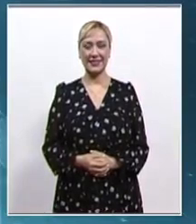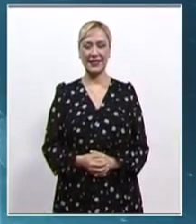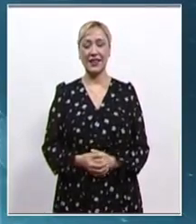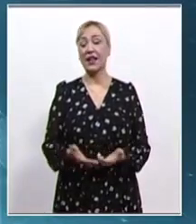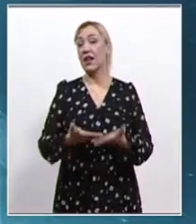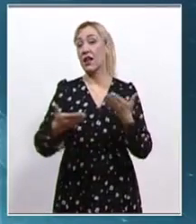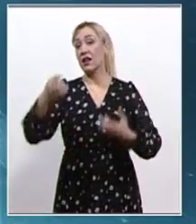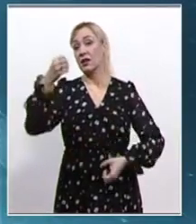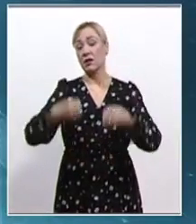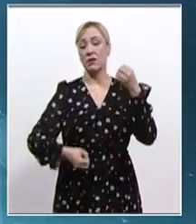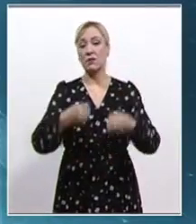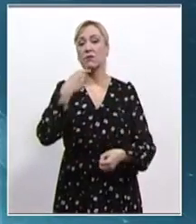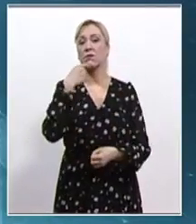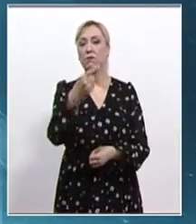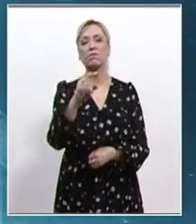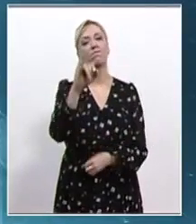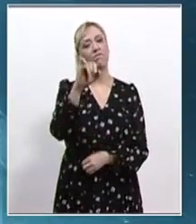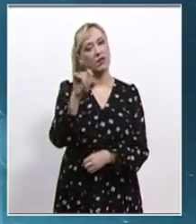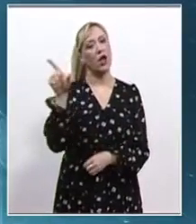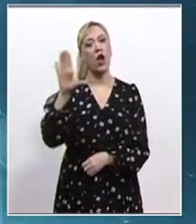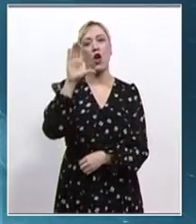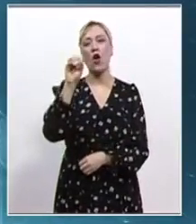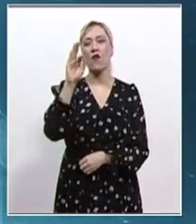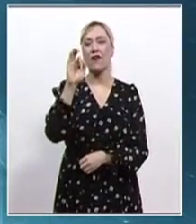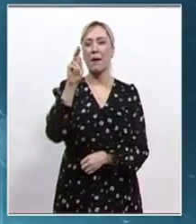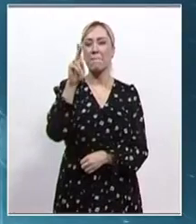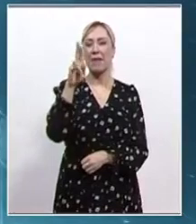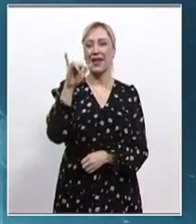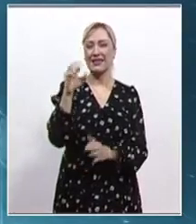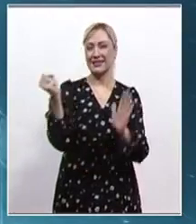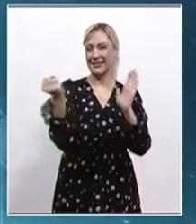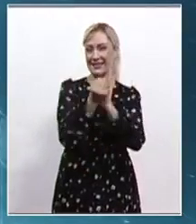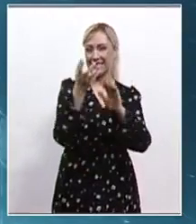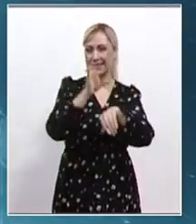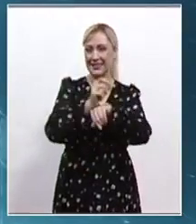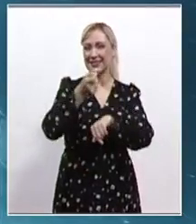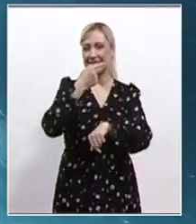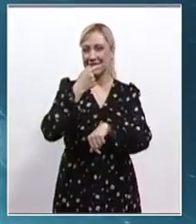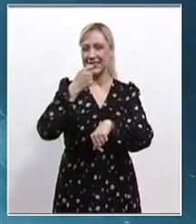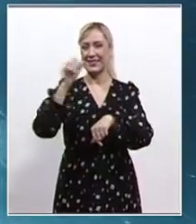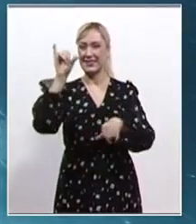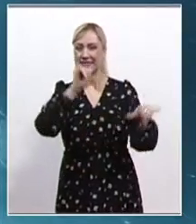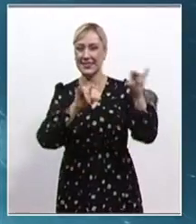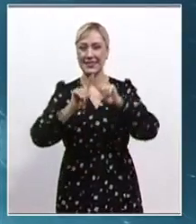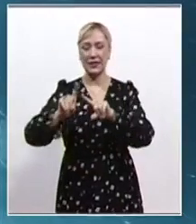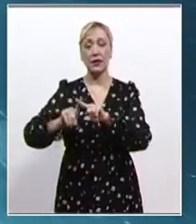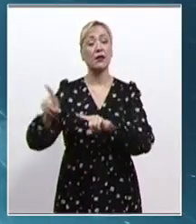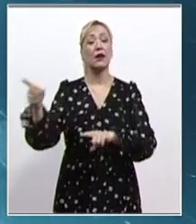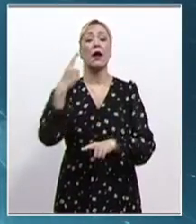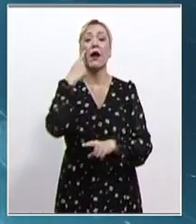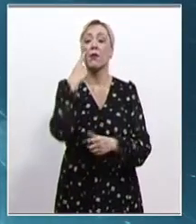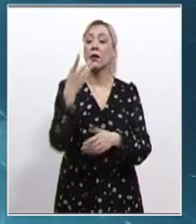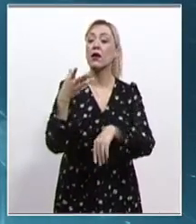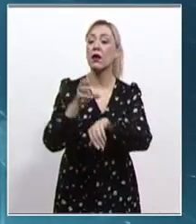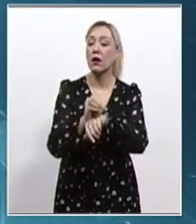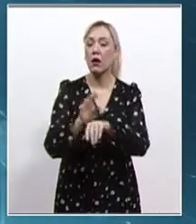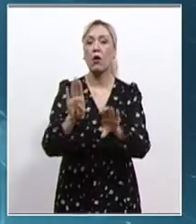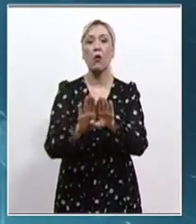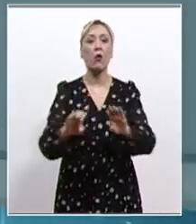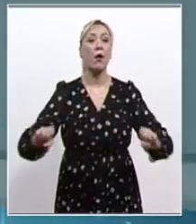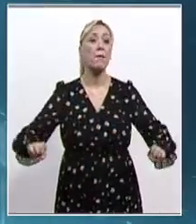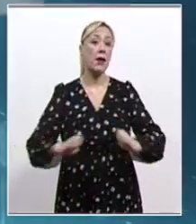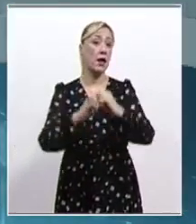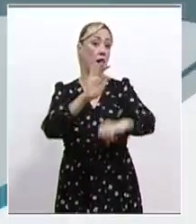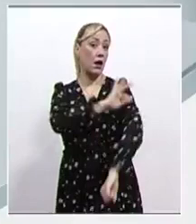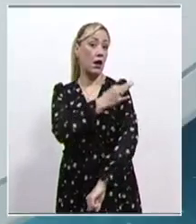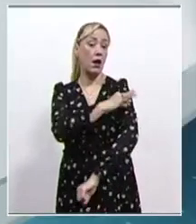La Corte confirma que la COFEPRIS deberá entregar las autorizaciones para el uso de emergencia de las vacunas contra el COVID-19.